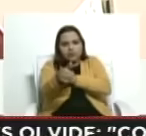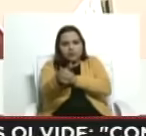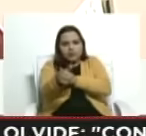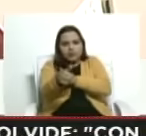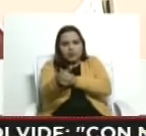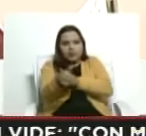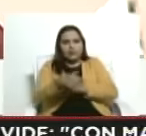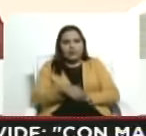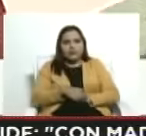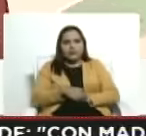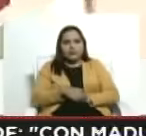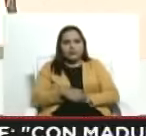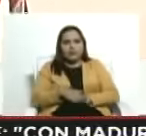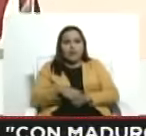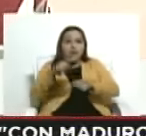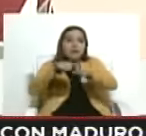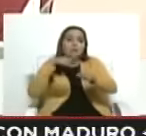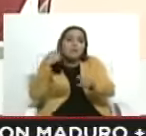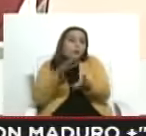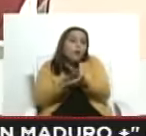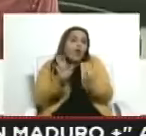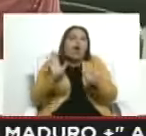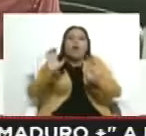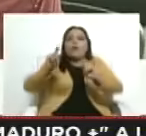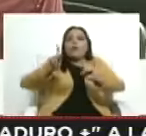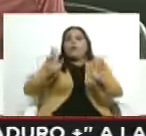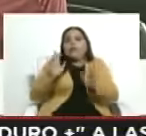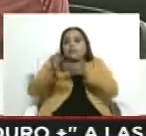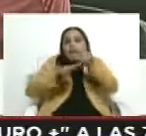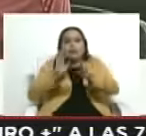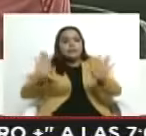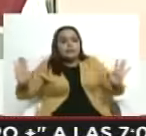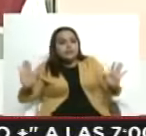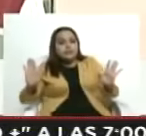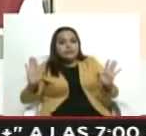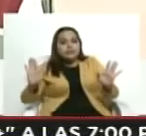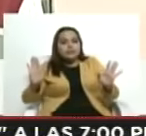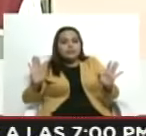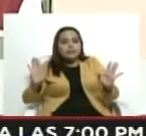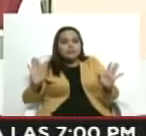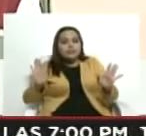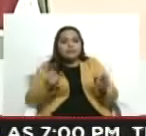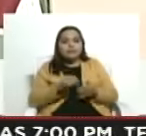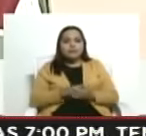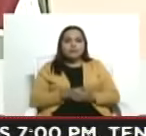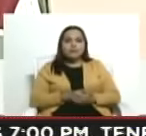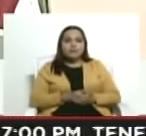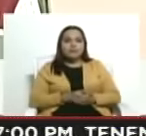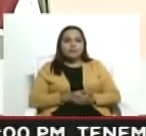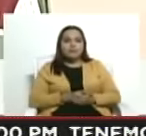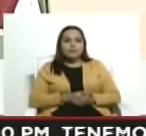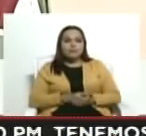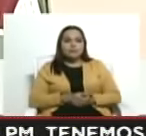Murió, el partido verá qué hace. El candidato verá qué hace.